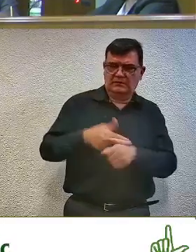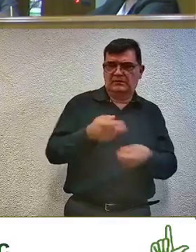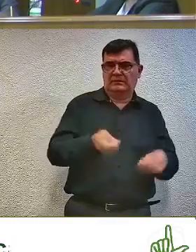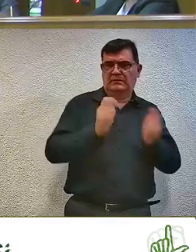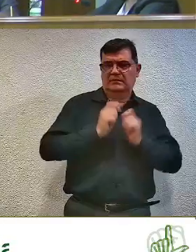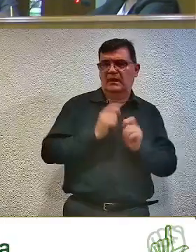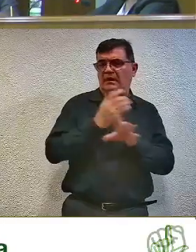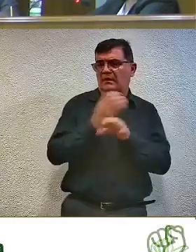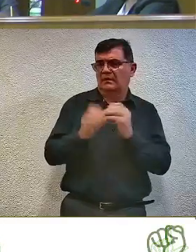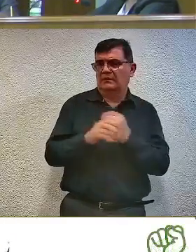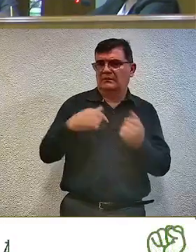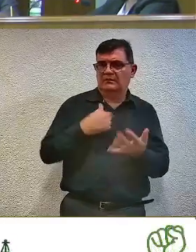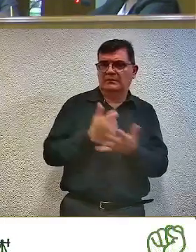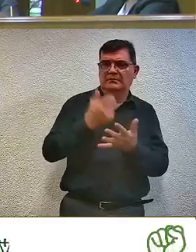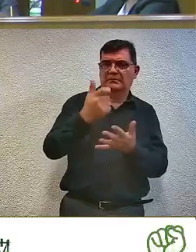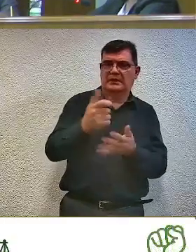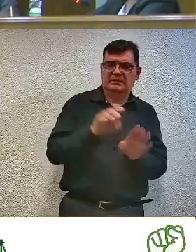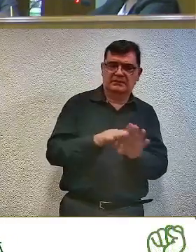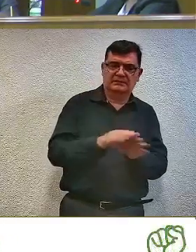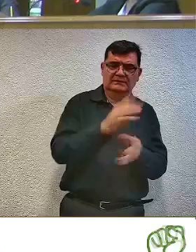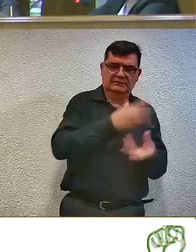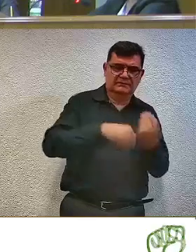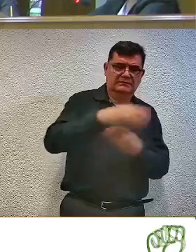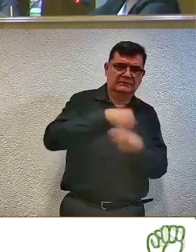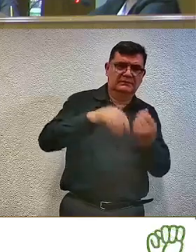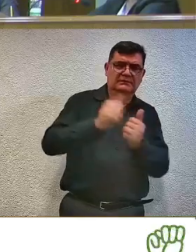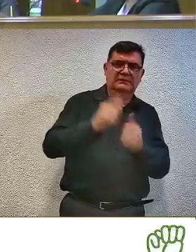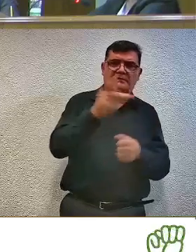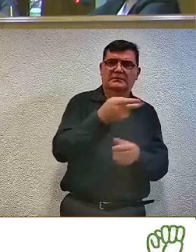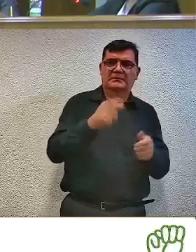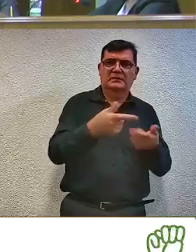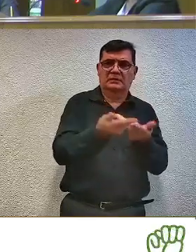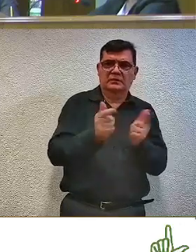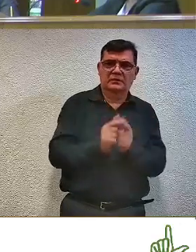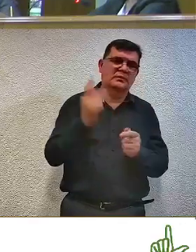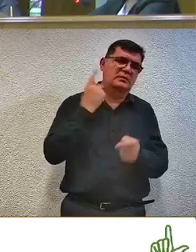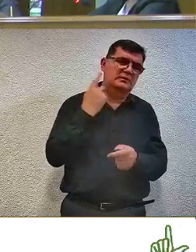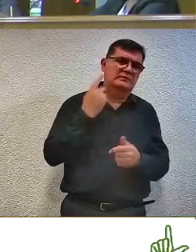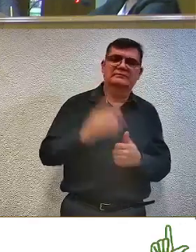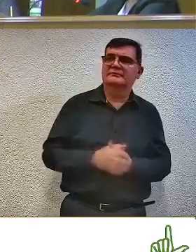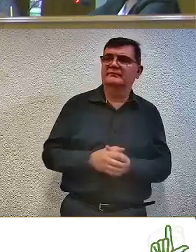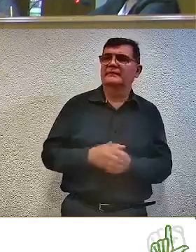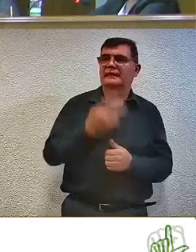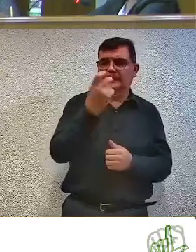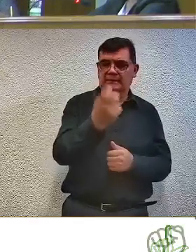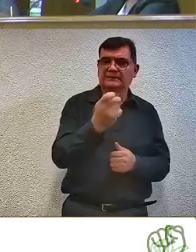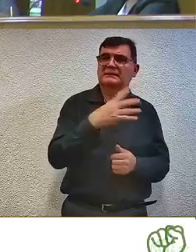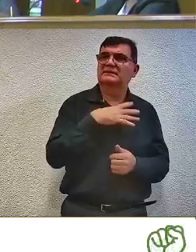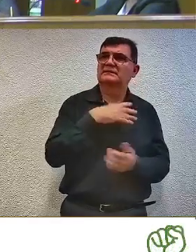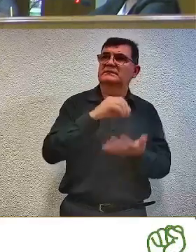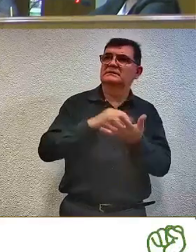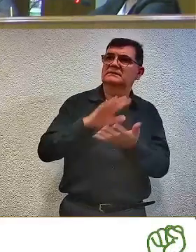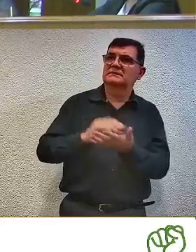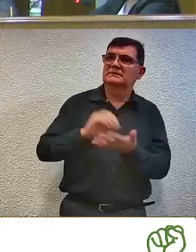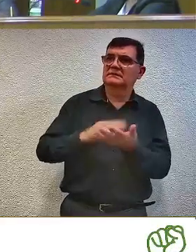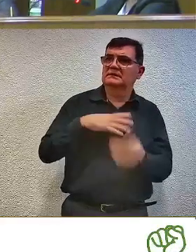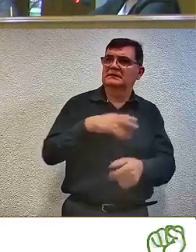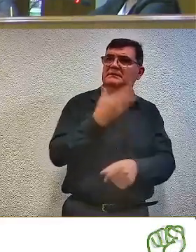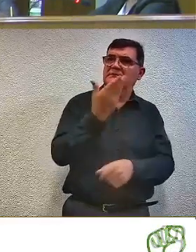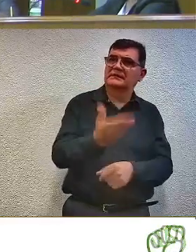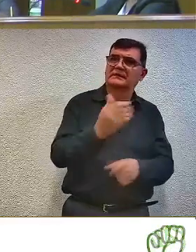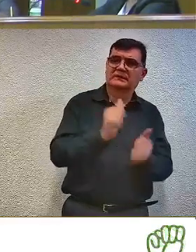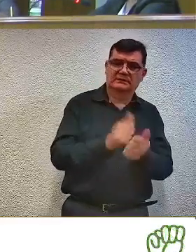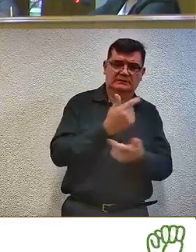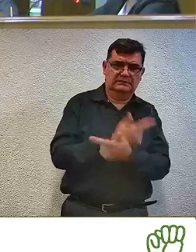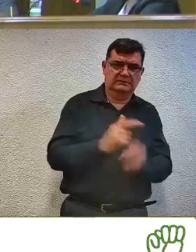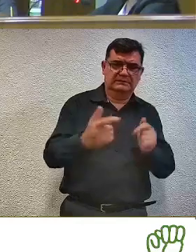y, en su caso, el pago de las prerrogativas a los partidos políticos. Al respecto, se advierte que las solicitudes de liberación